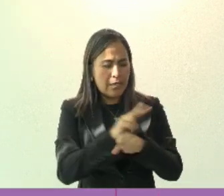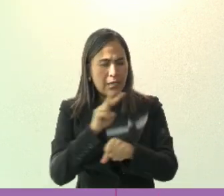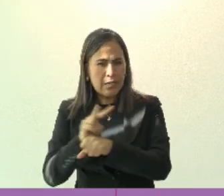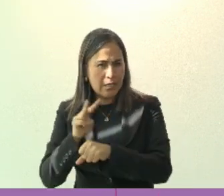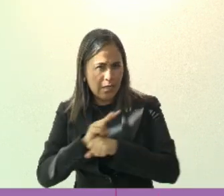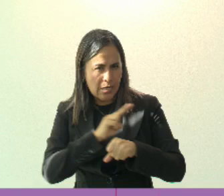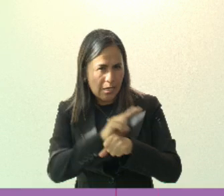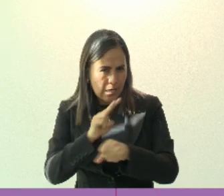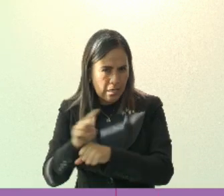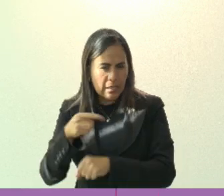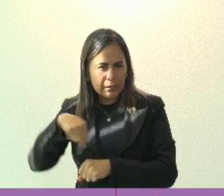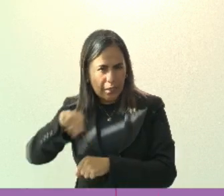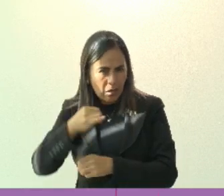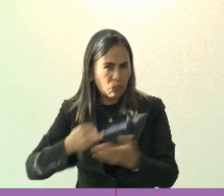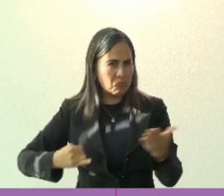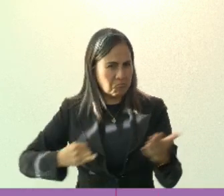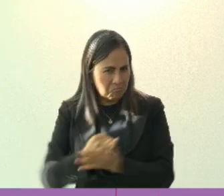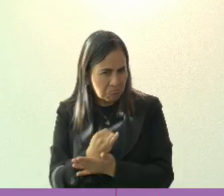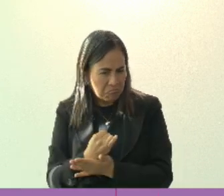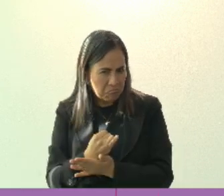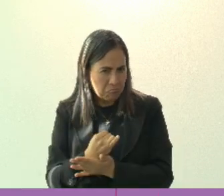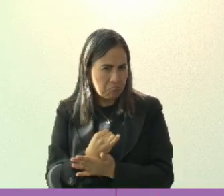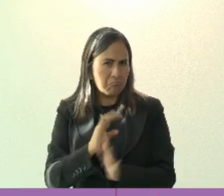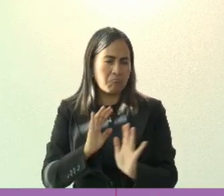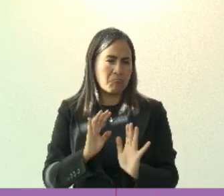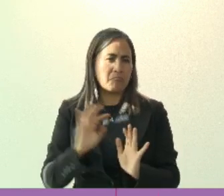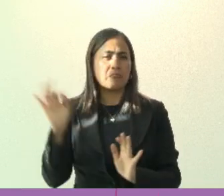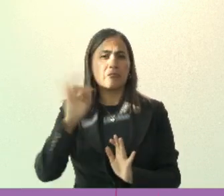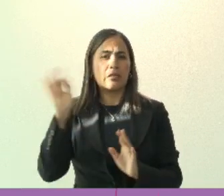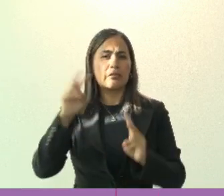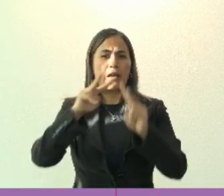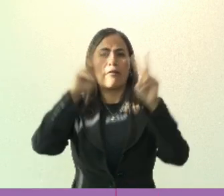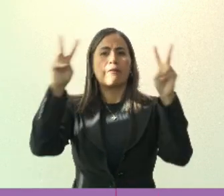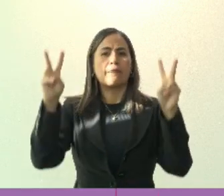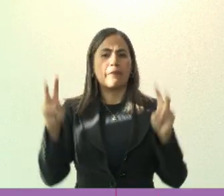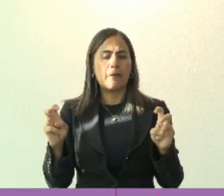decir o sugerir que sobre algún tema